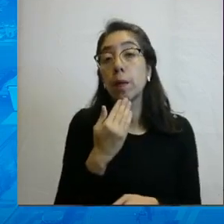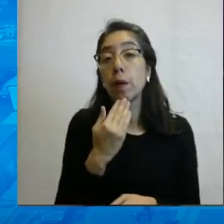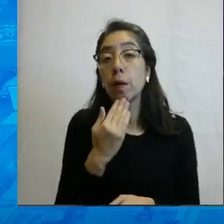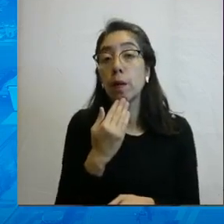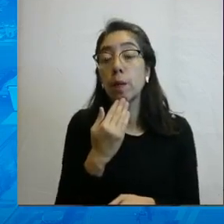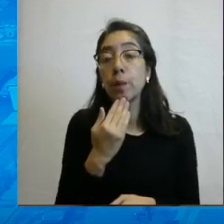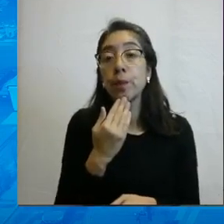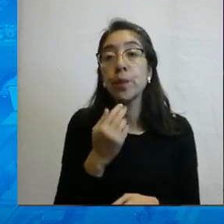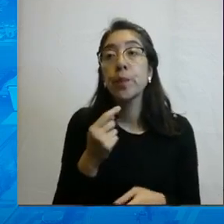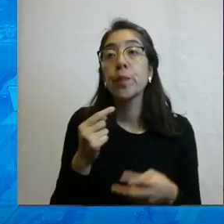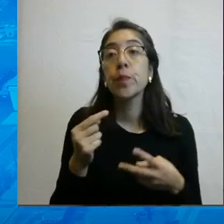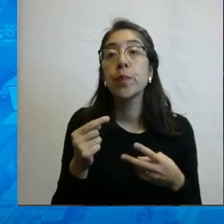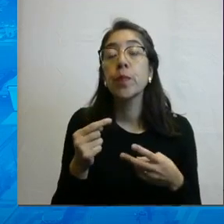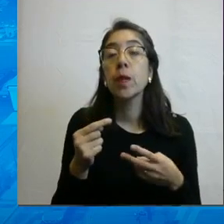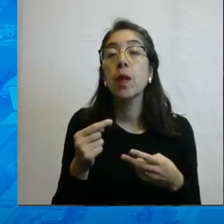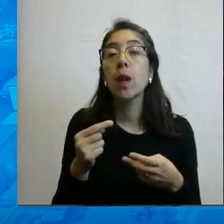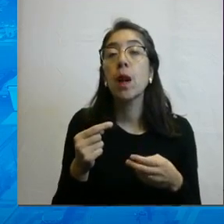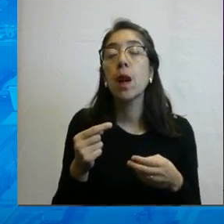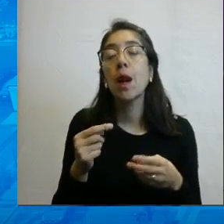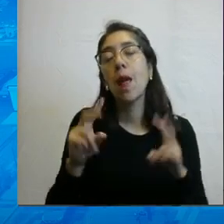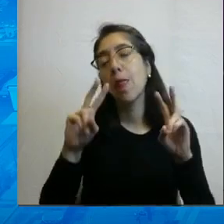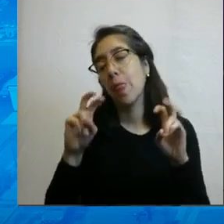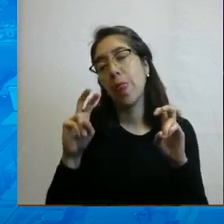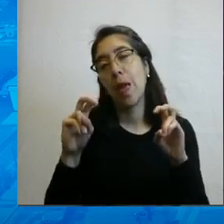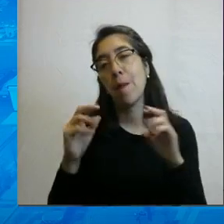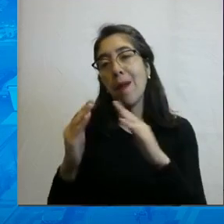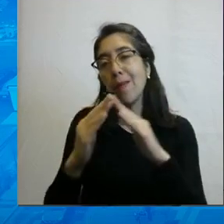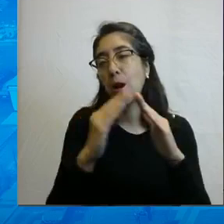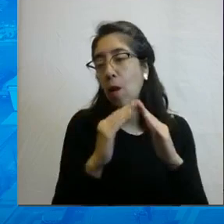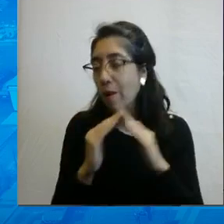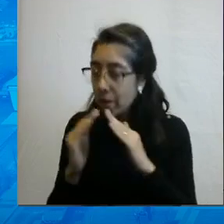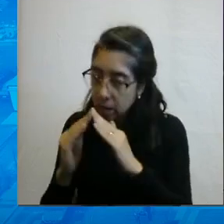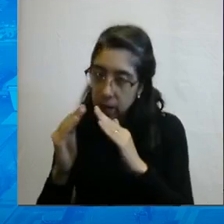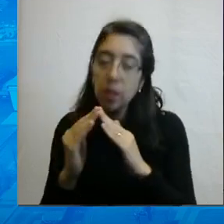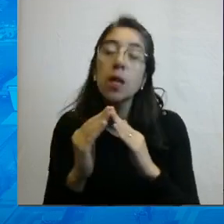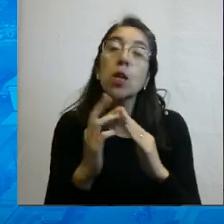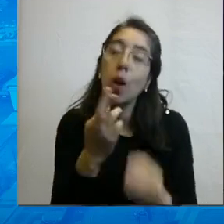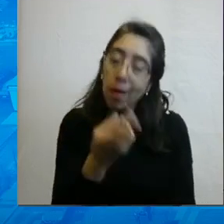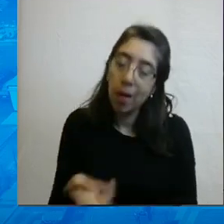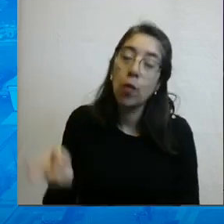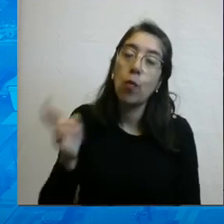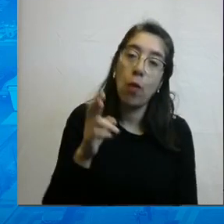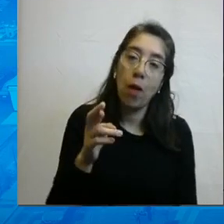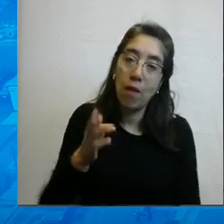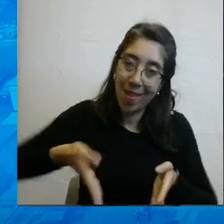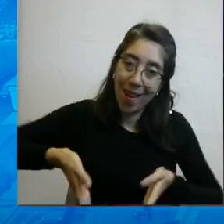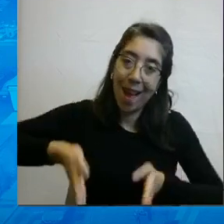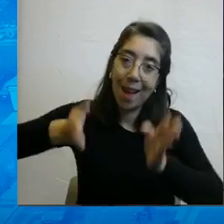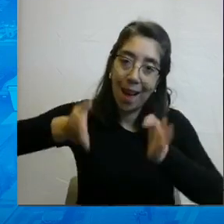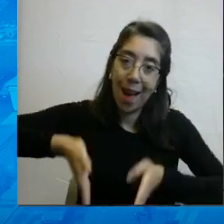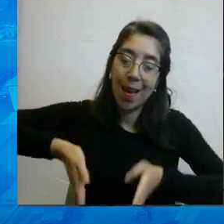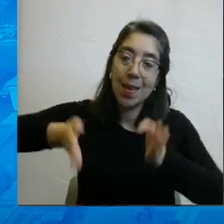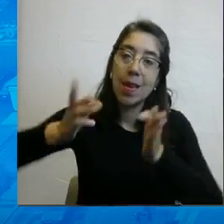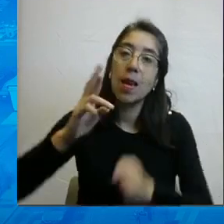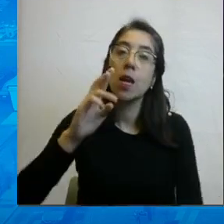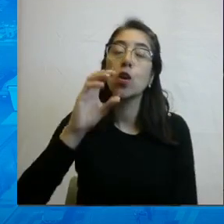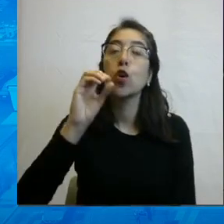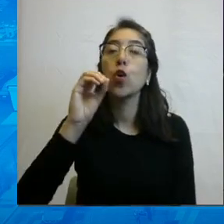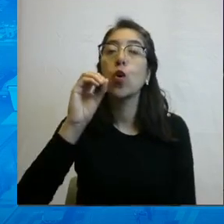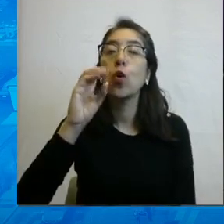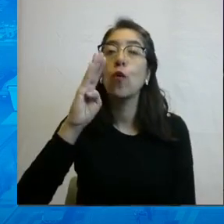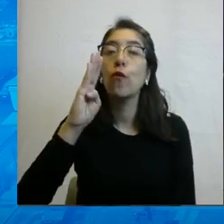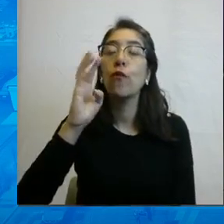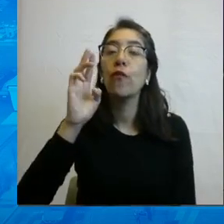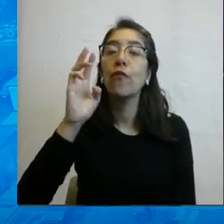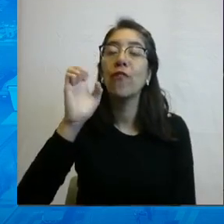a la petición de los vecinos de Pomayre con respecto a los trabajos de la calle Roberto Bravo. Ellos tienen una solución